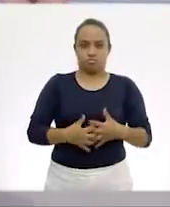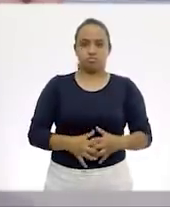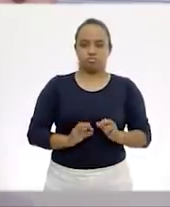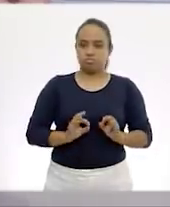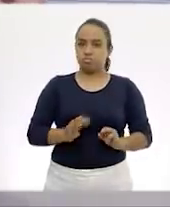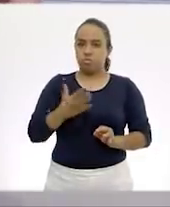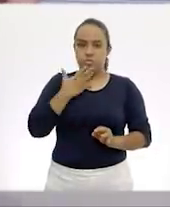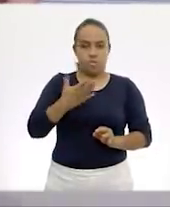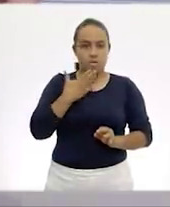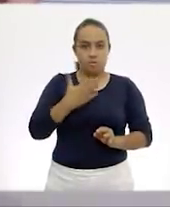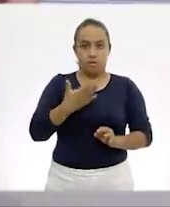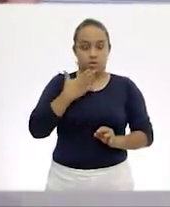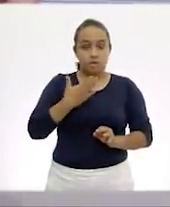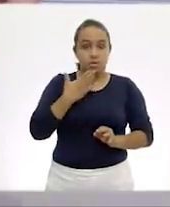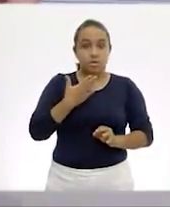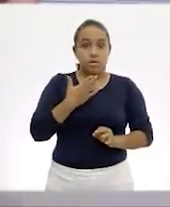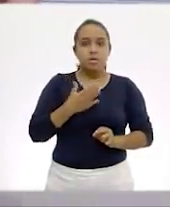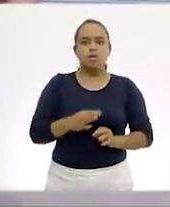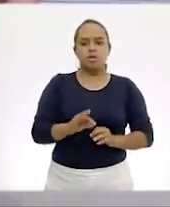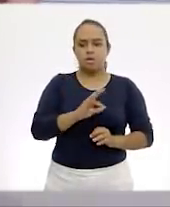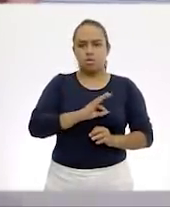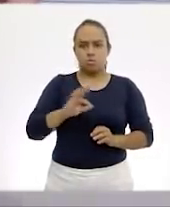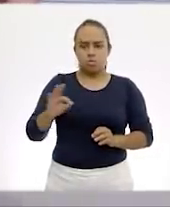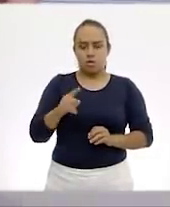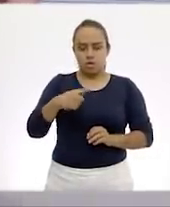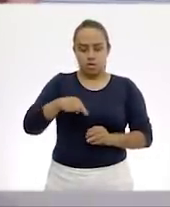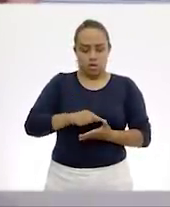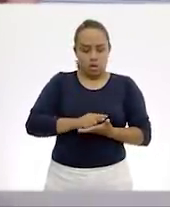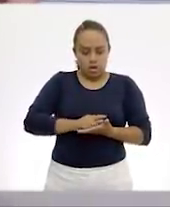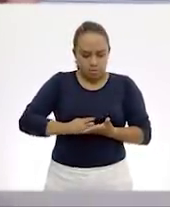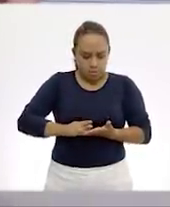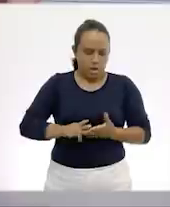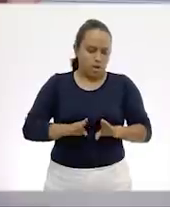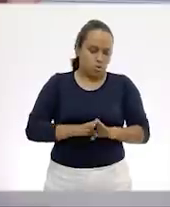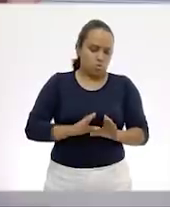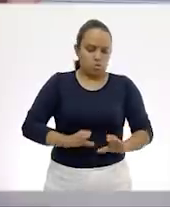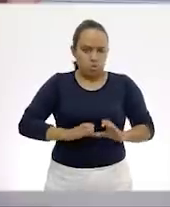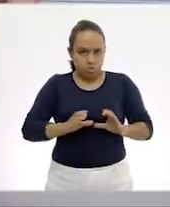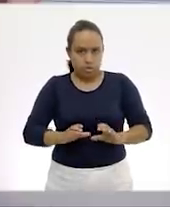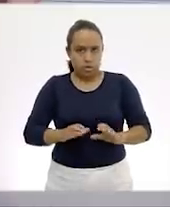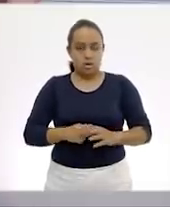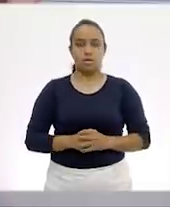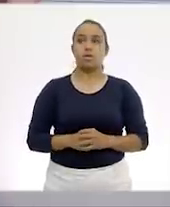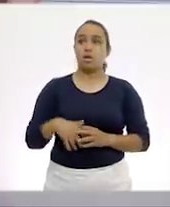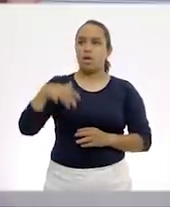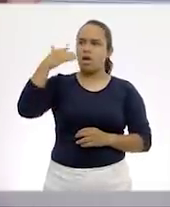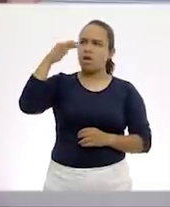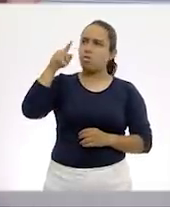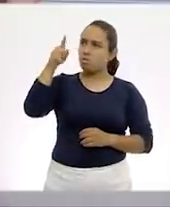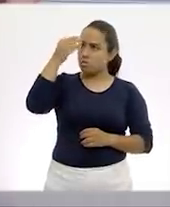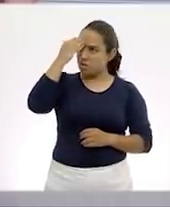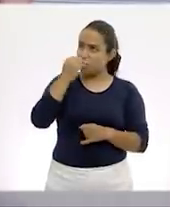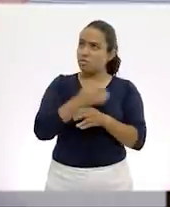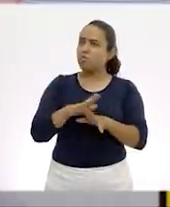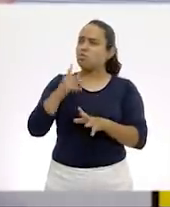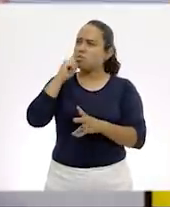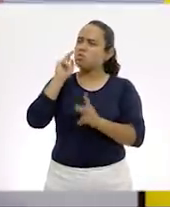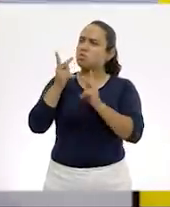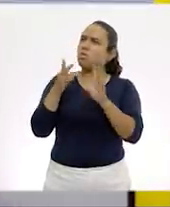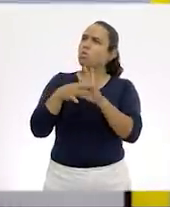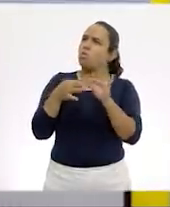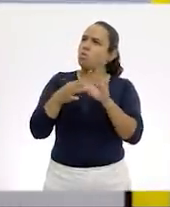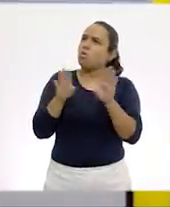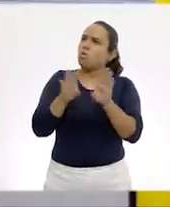manera adecuada y se puede tomar medidas de higiene y cuidado. Hablar con adultos que están informados, que